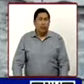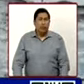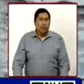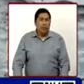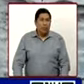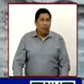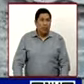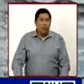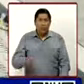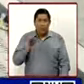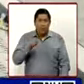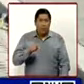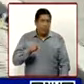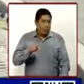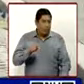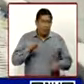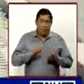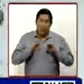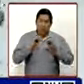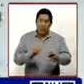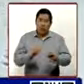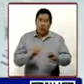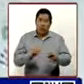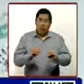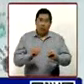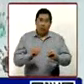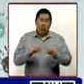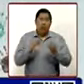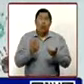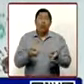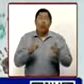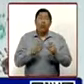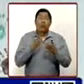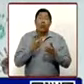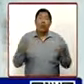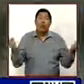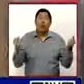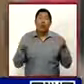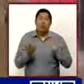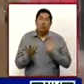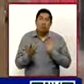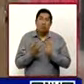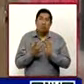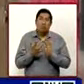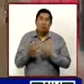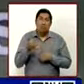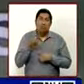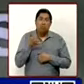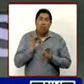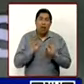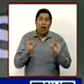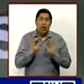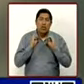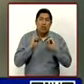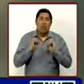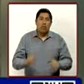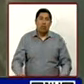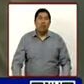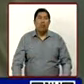de ahí ha desaparecido. Desde el día que desapareció no tengo ningún contacto.